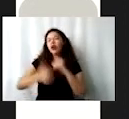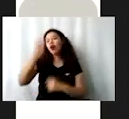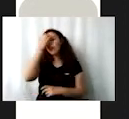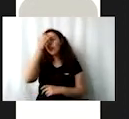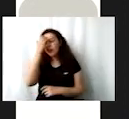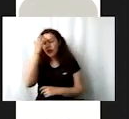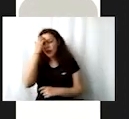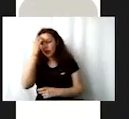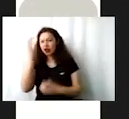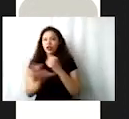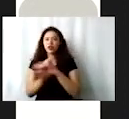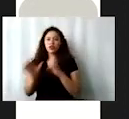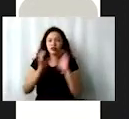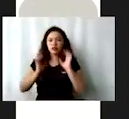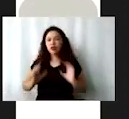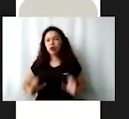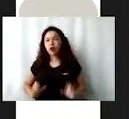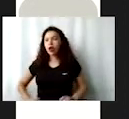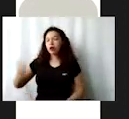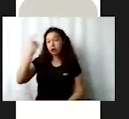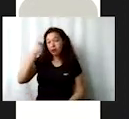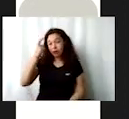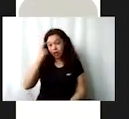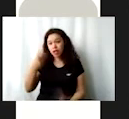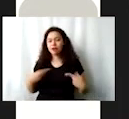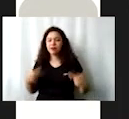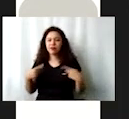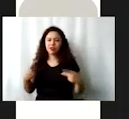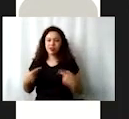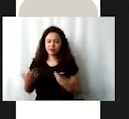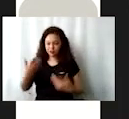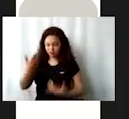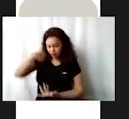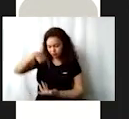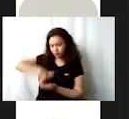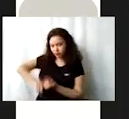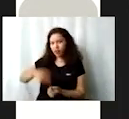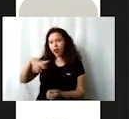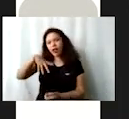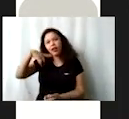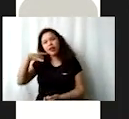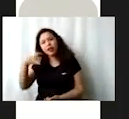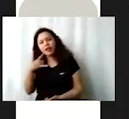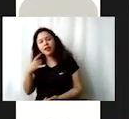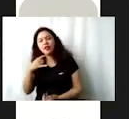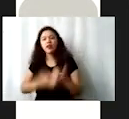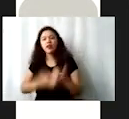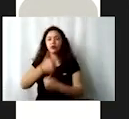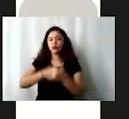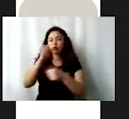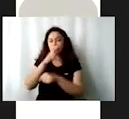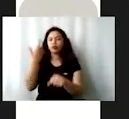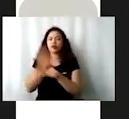requisitos físicos, mentales, de personalidad, de esfuerzo, competencia, responsabilidad, condiciones